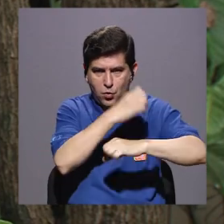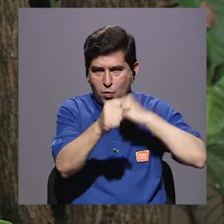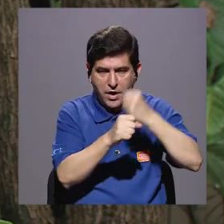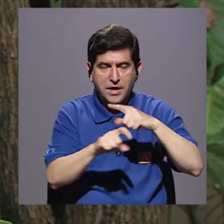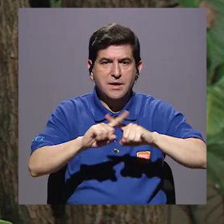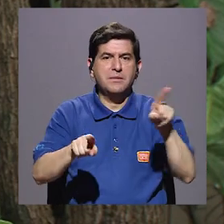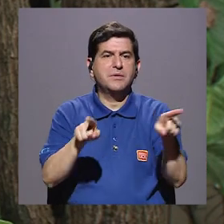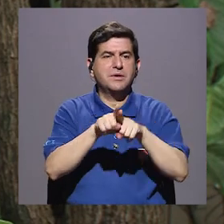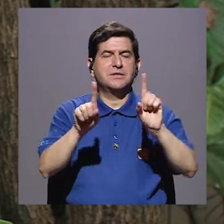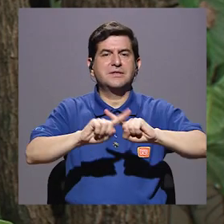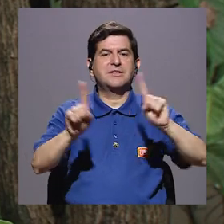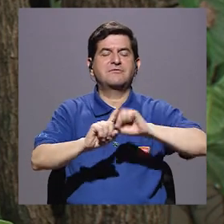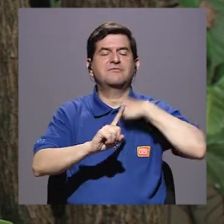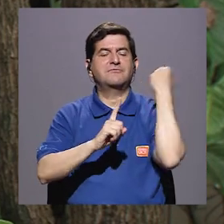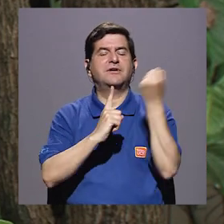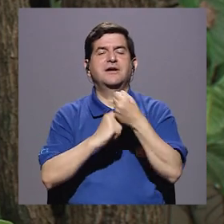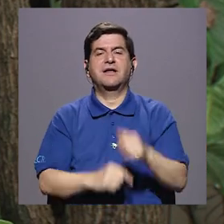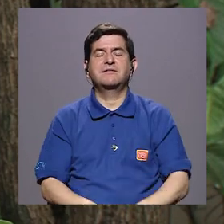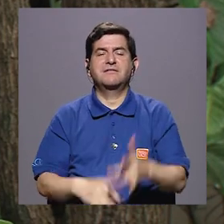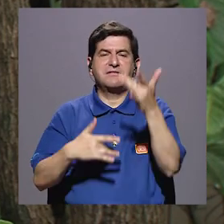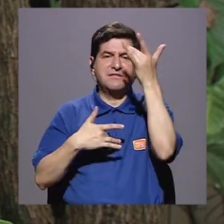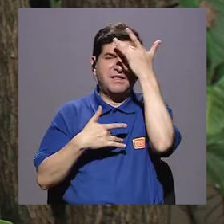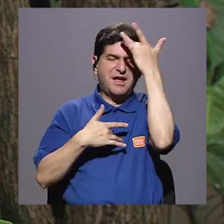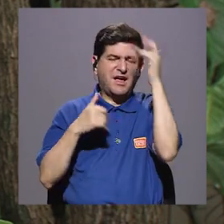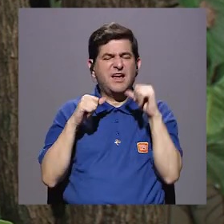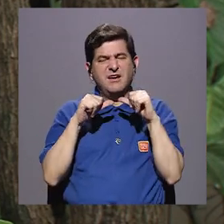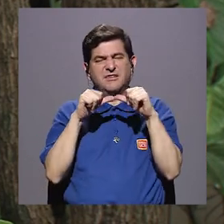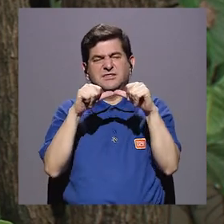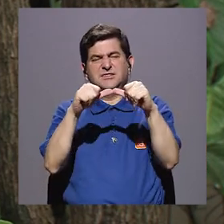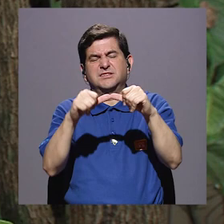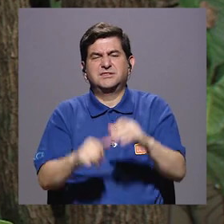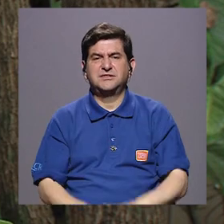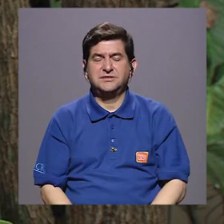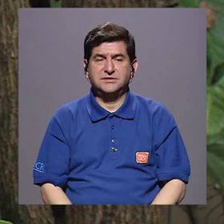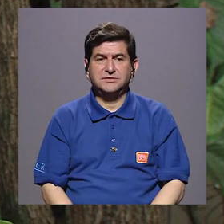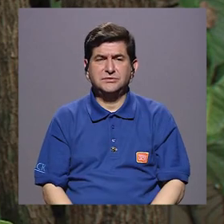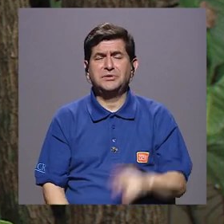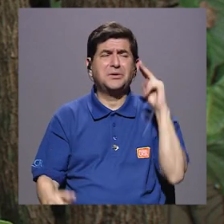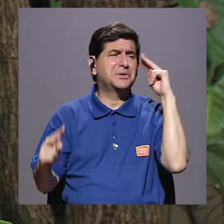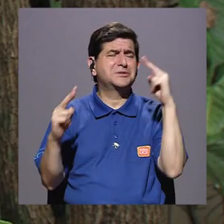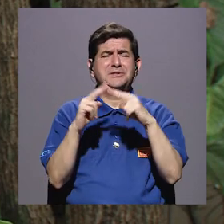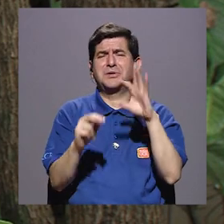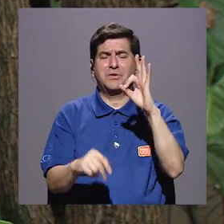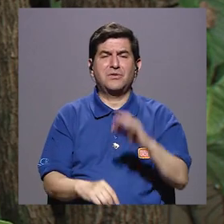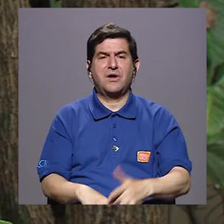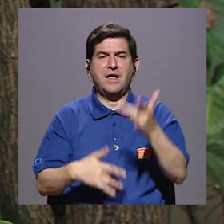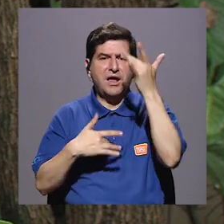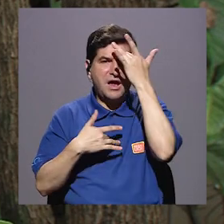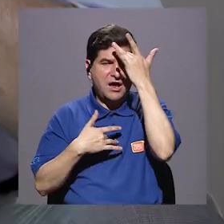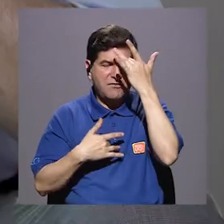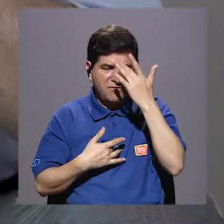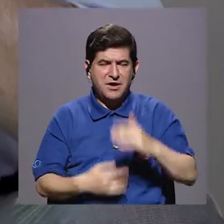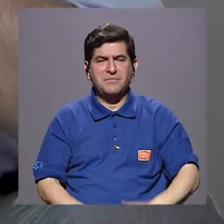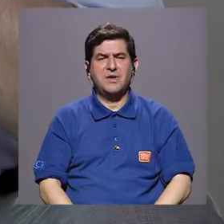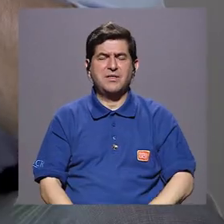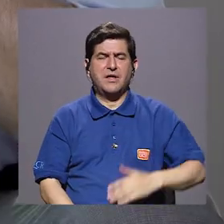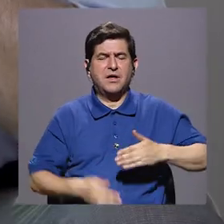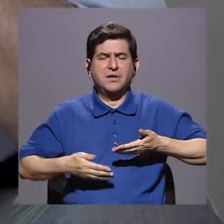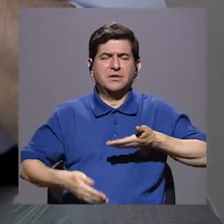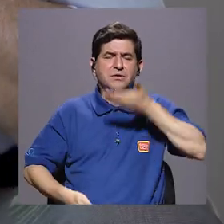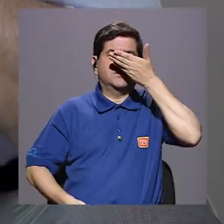pero también van a haber otras condiciones, por ejemplo, enfermedades crónicas, conocidísimas, por ejemplo, las enfermedades